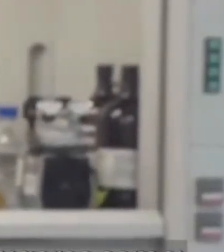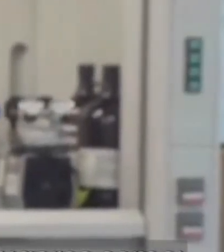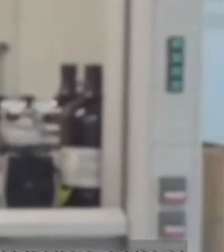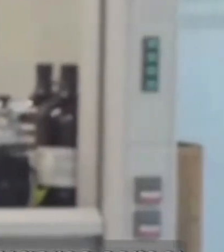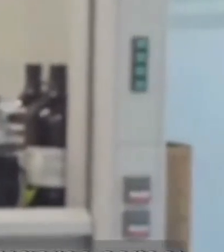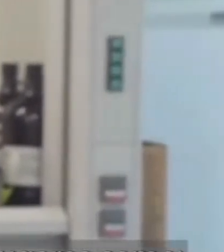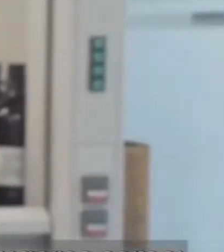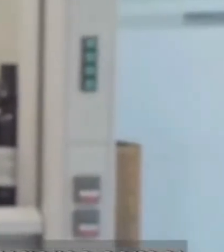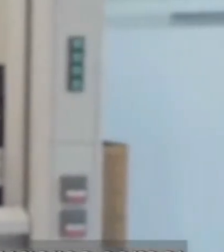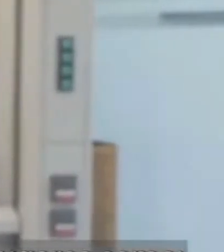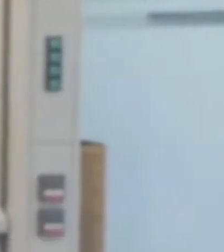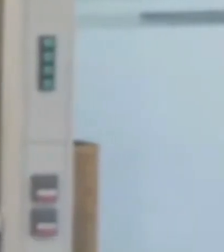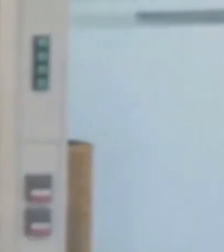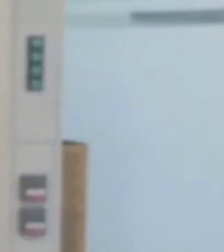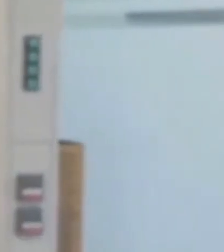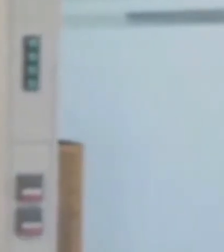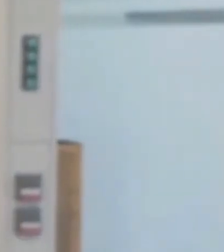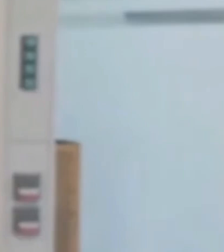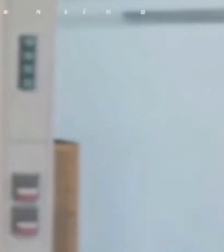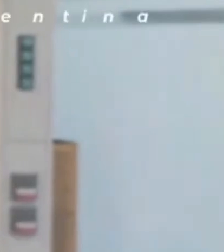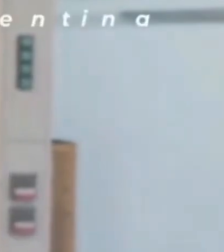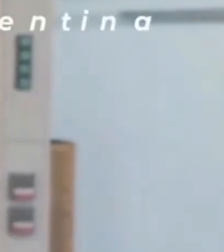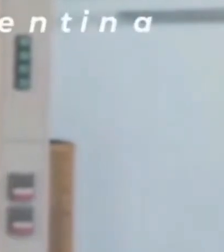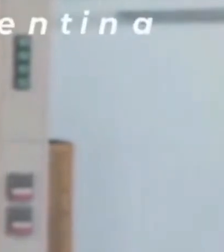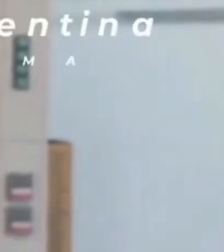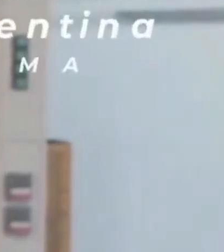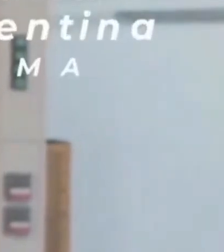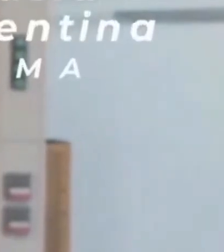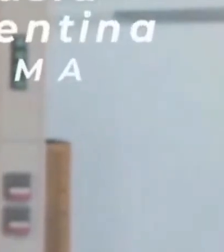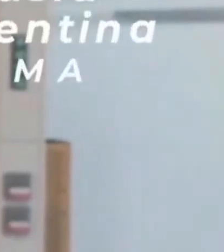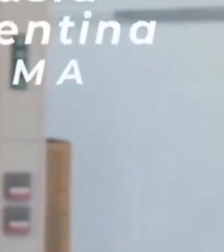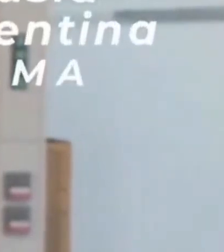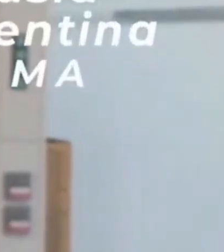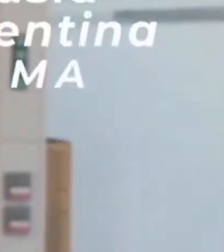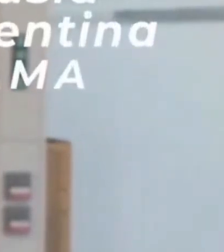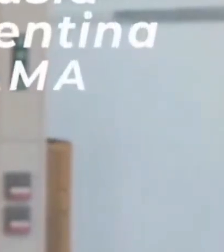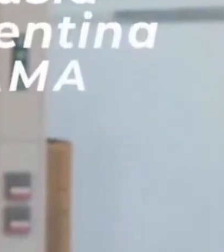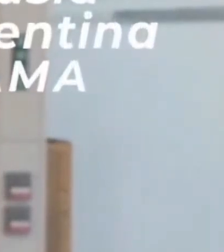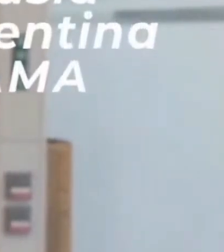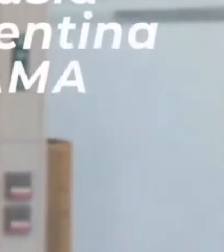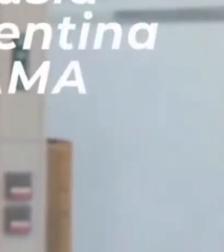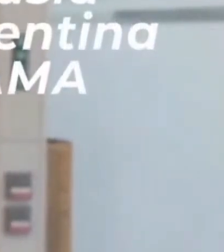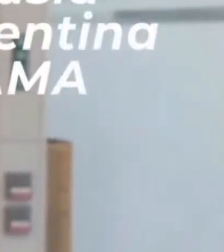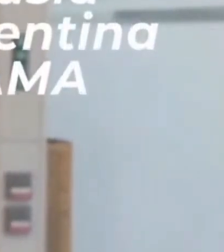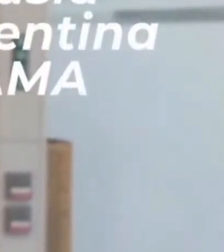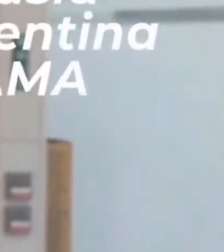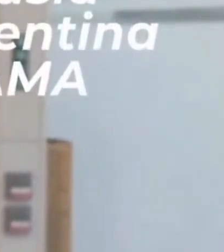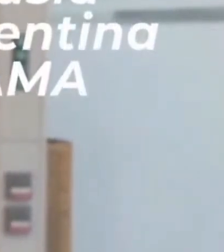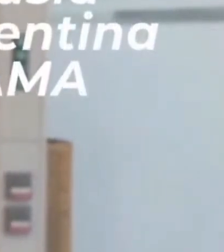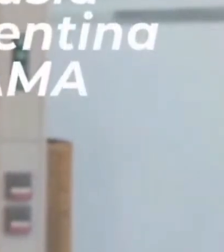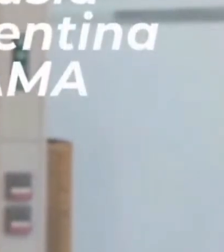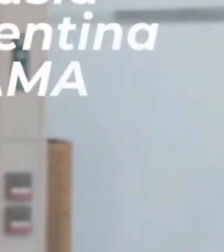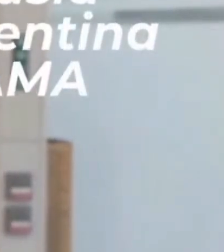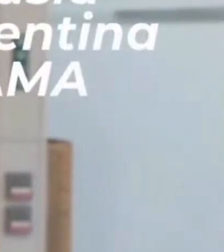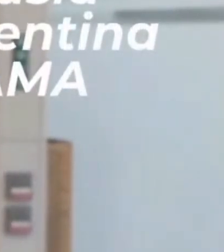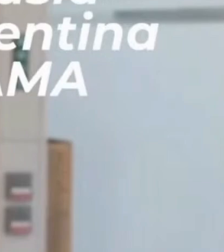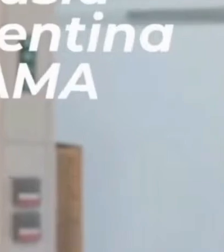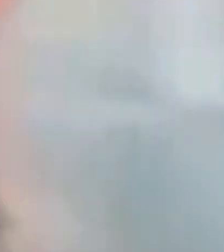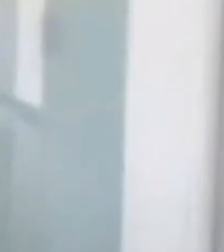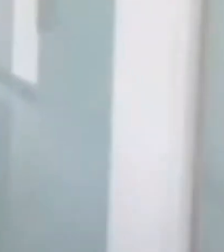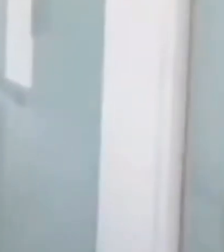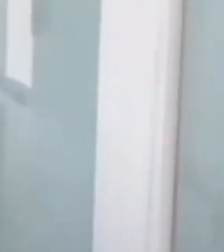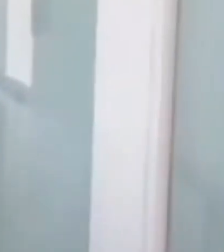lugares, como Estados Unidos, la Unión Europea, Rusia, Argentina, incluso la Agencia Mundial